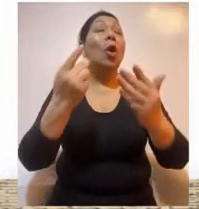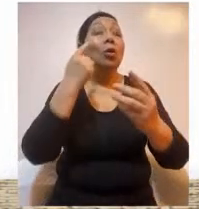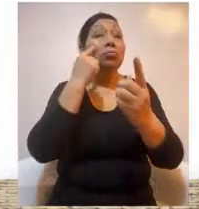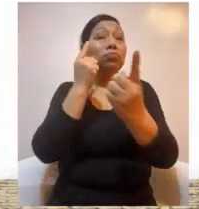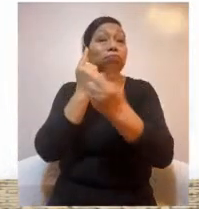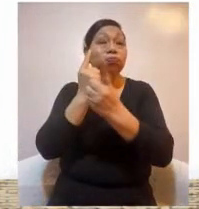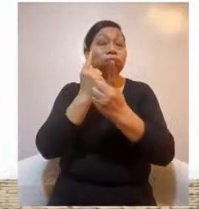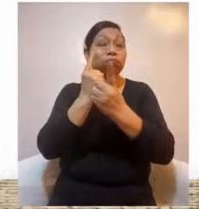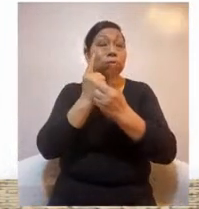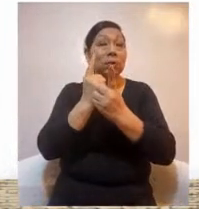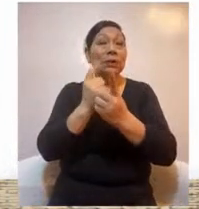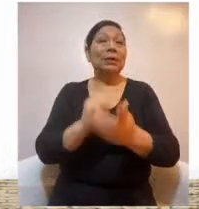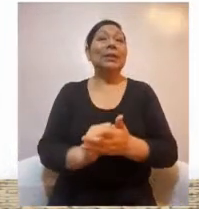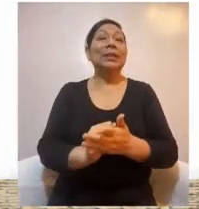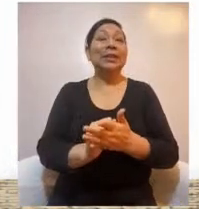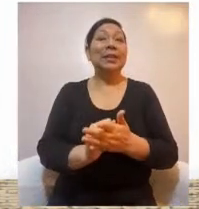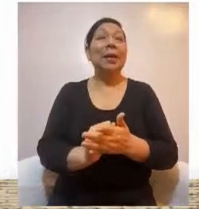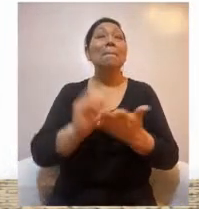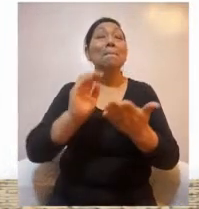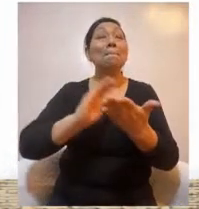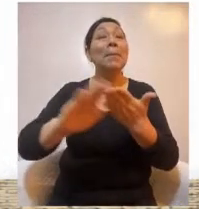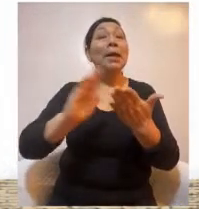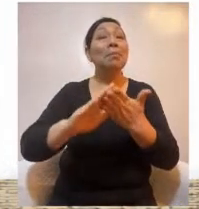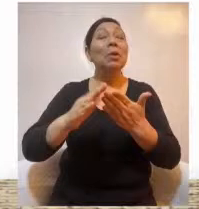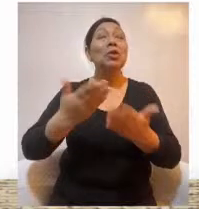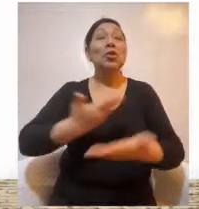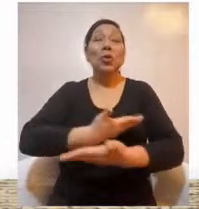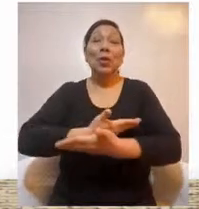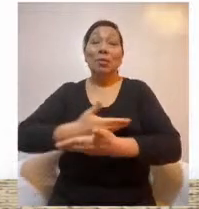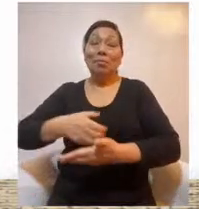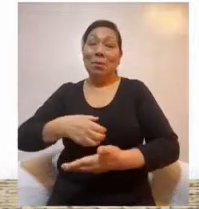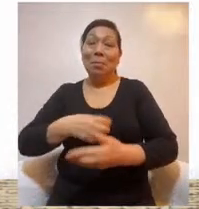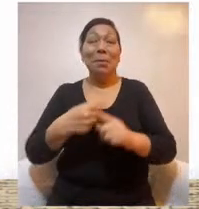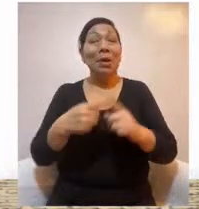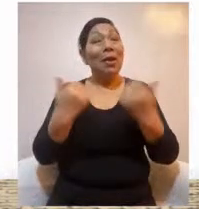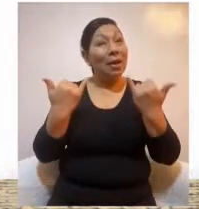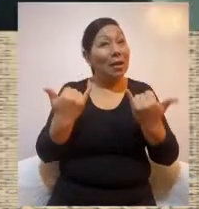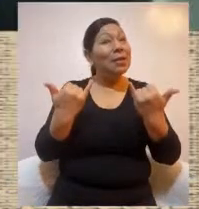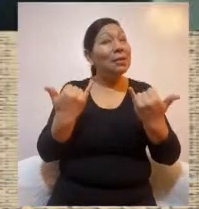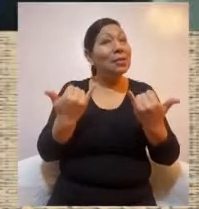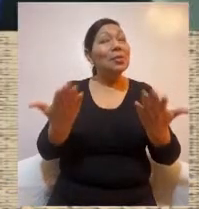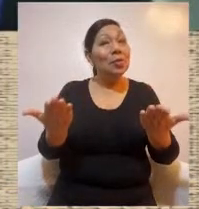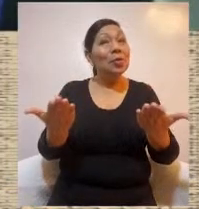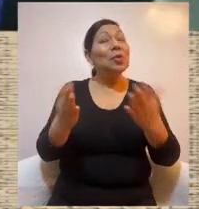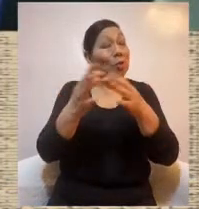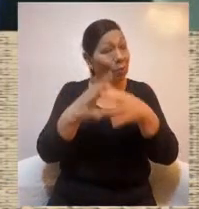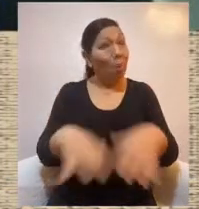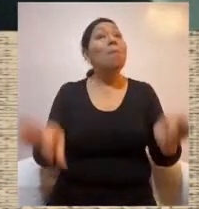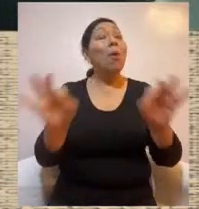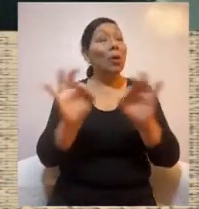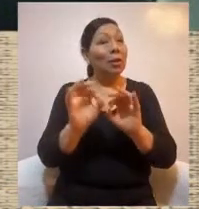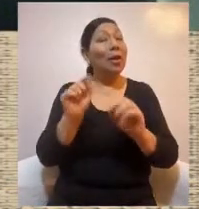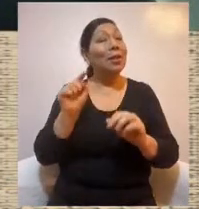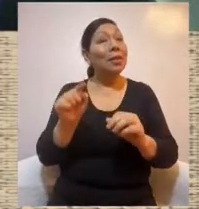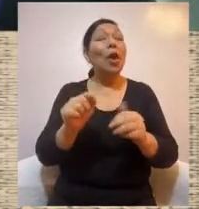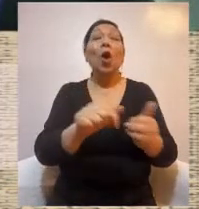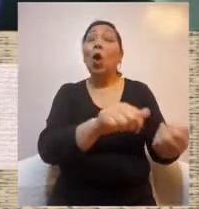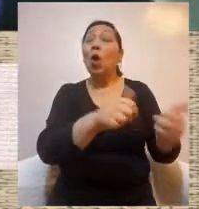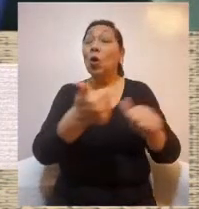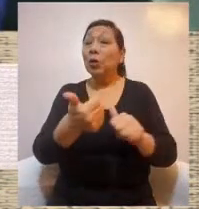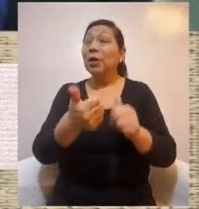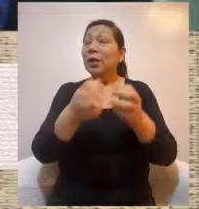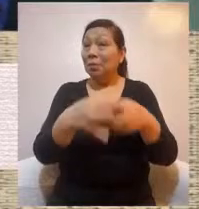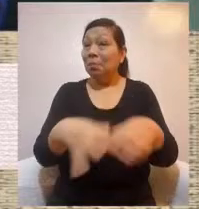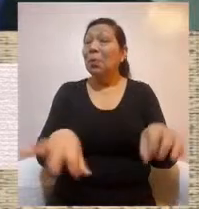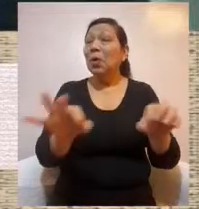como el reconocimiento de la licencia por lactancia materna, ¿no? Entonces, esa es una situación importantísima. Y otro